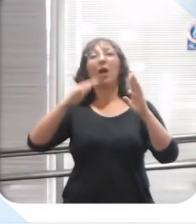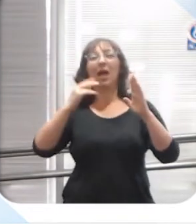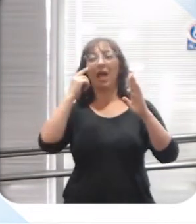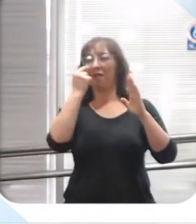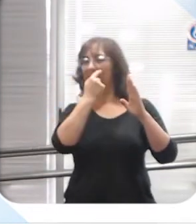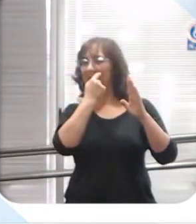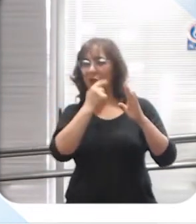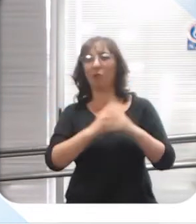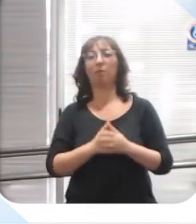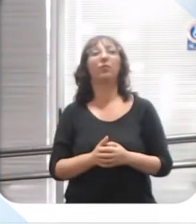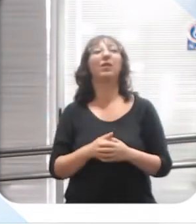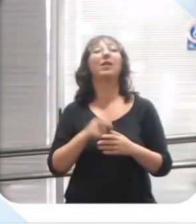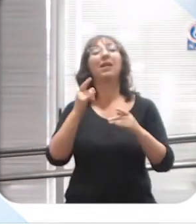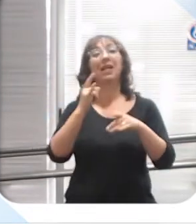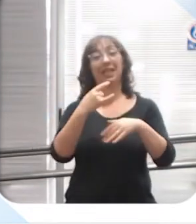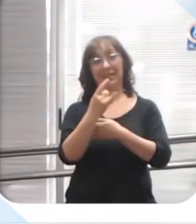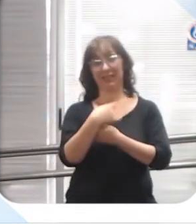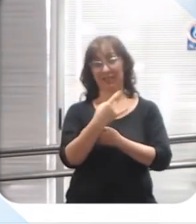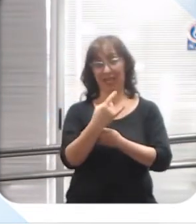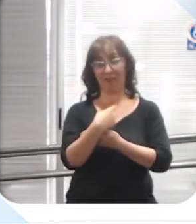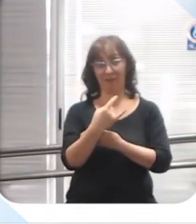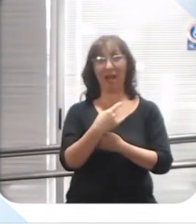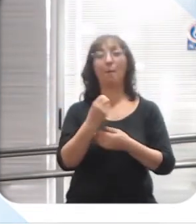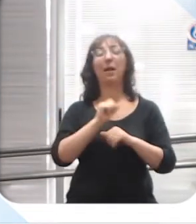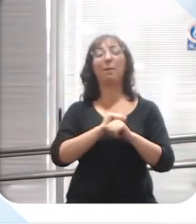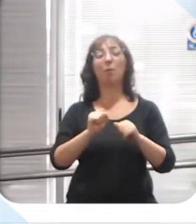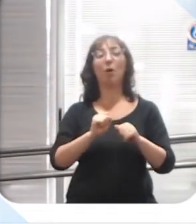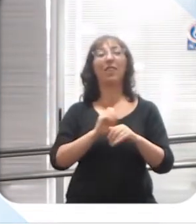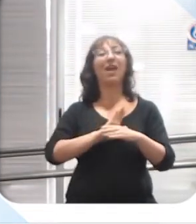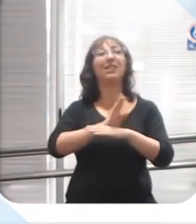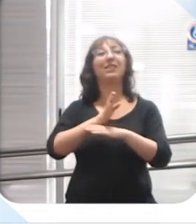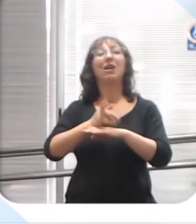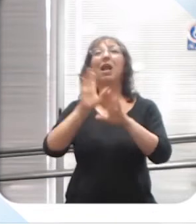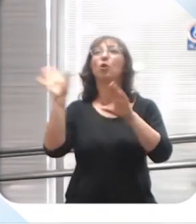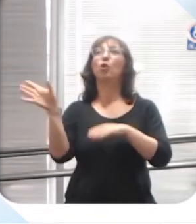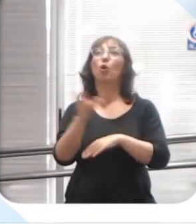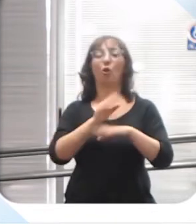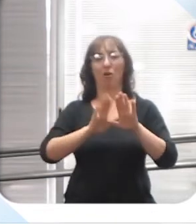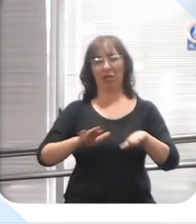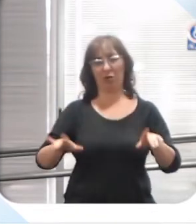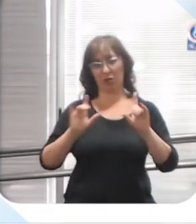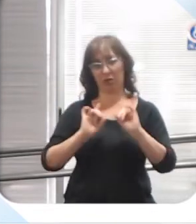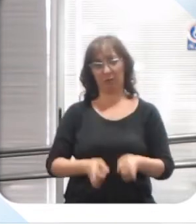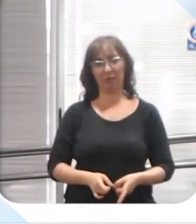en la plataforma Ceibal para que estén accesibles para todos los niños también.